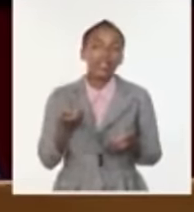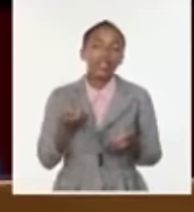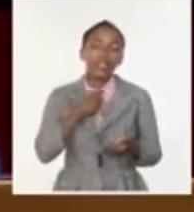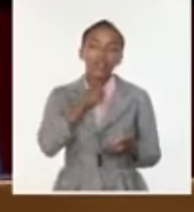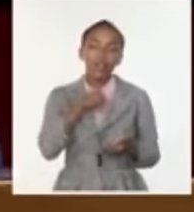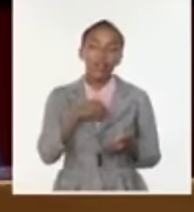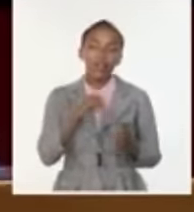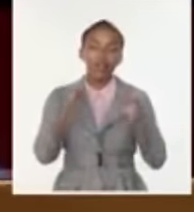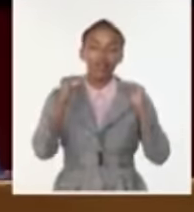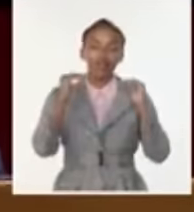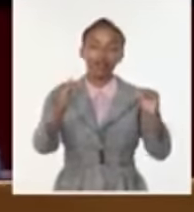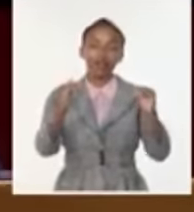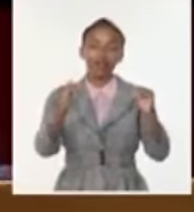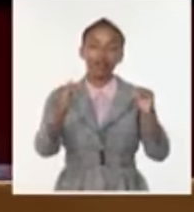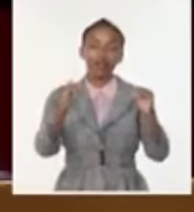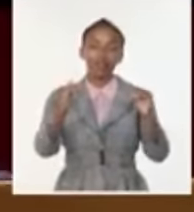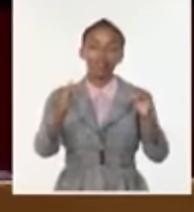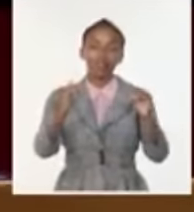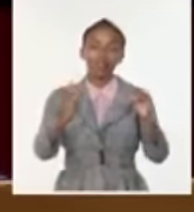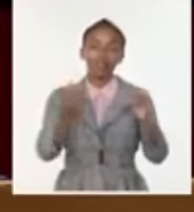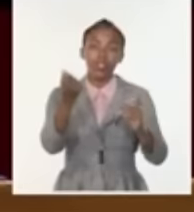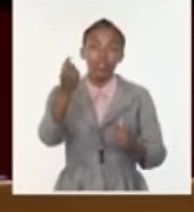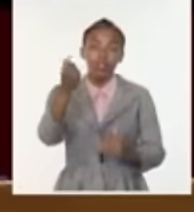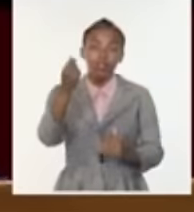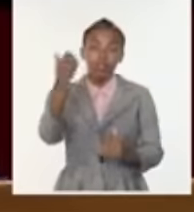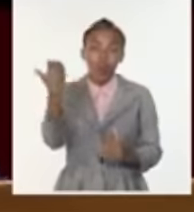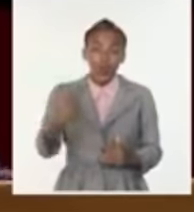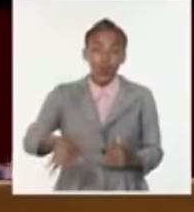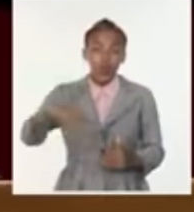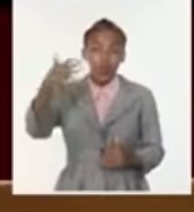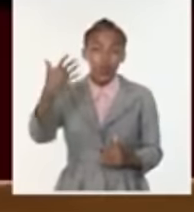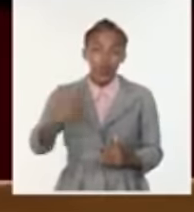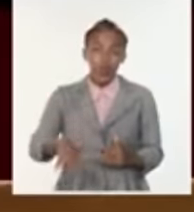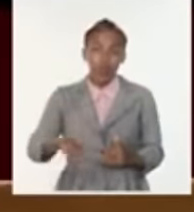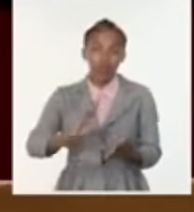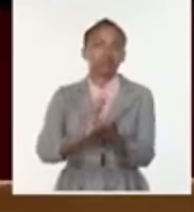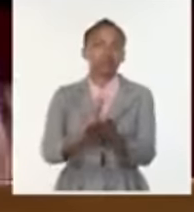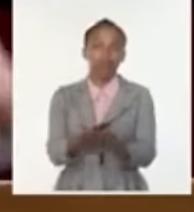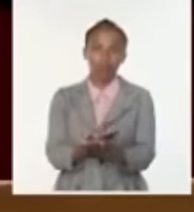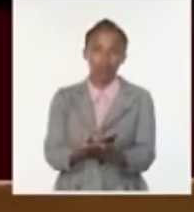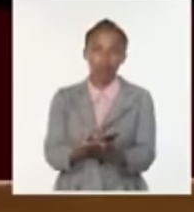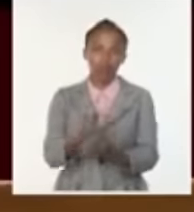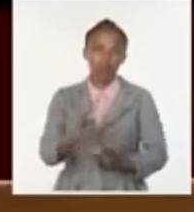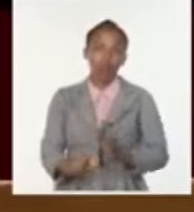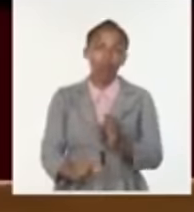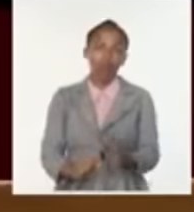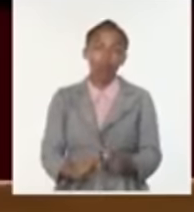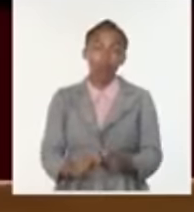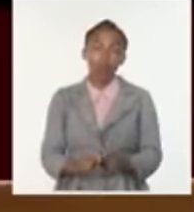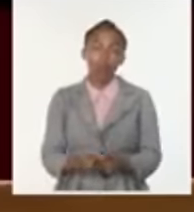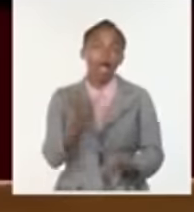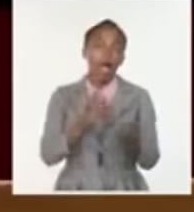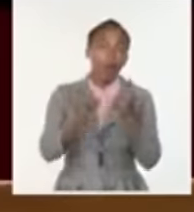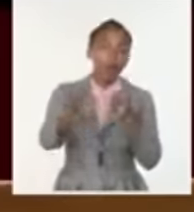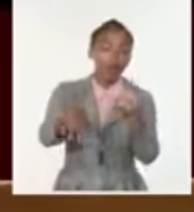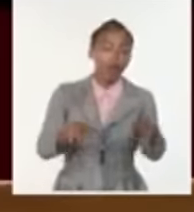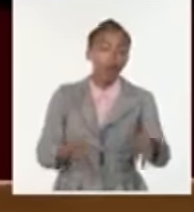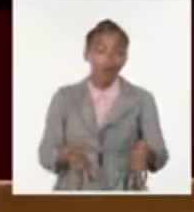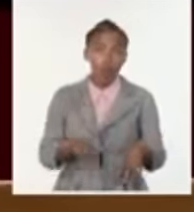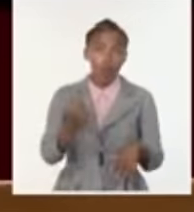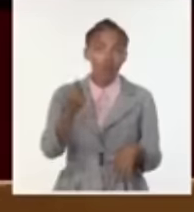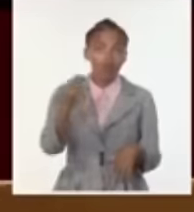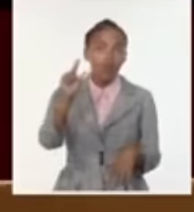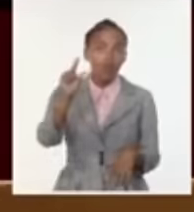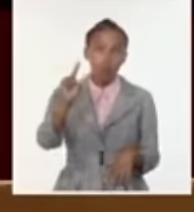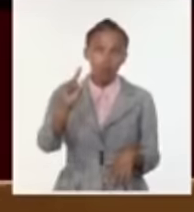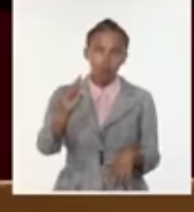y detener ese crecimiento que estaban teniendo los precios. Pero déjeme decirle que en muchos casos sí bajaron bastante. Había lugares en